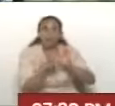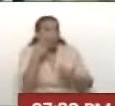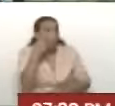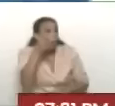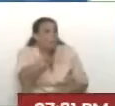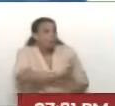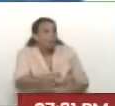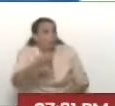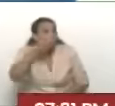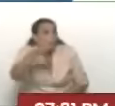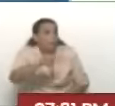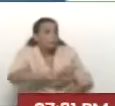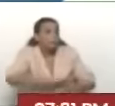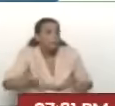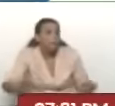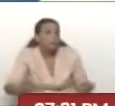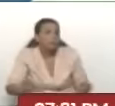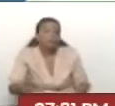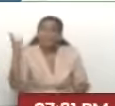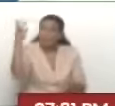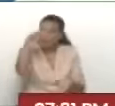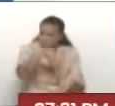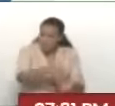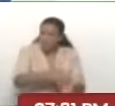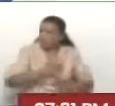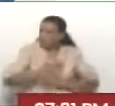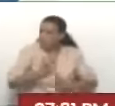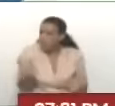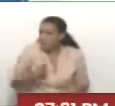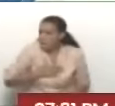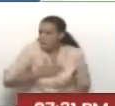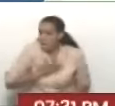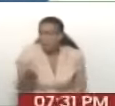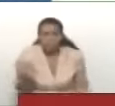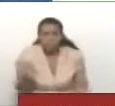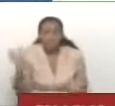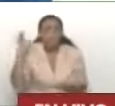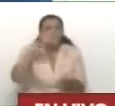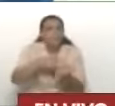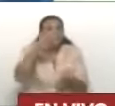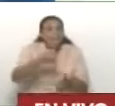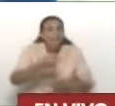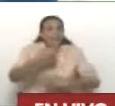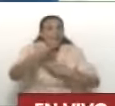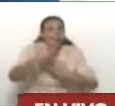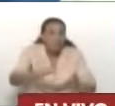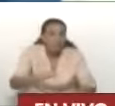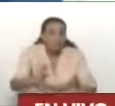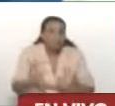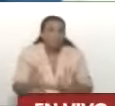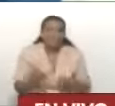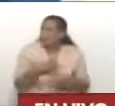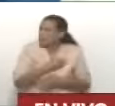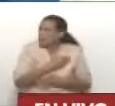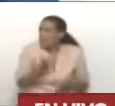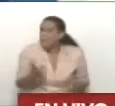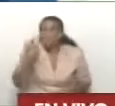Observadores. Correcto. Que vengan los veedores que quieran venir. Si siempre han venido. Eso